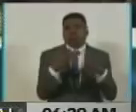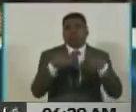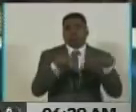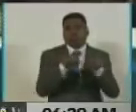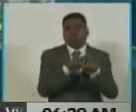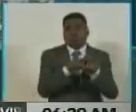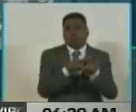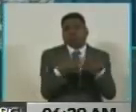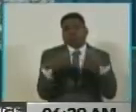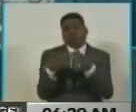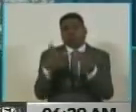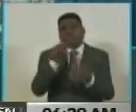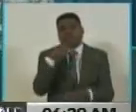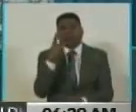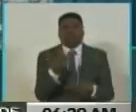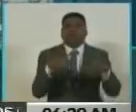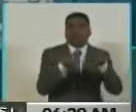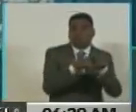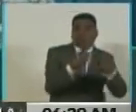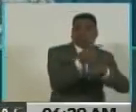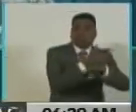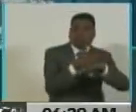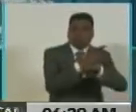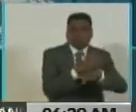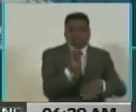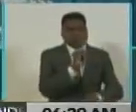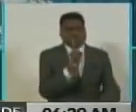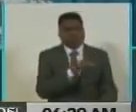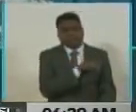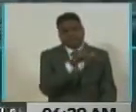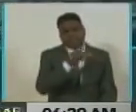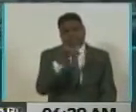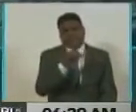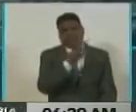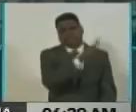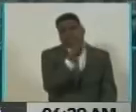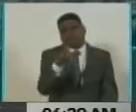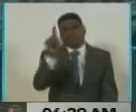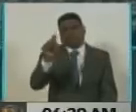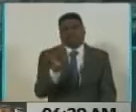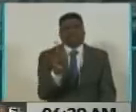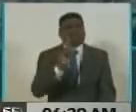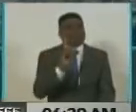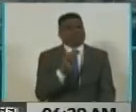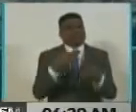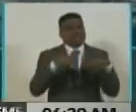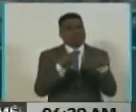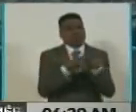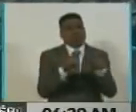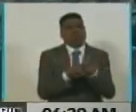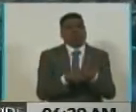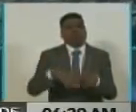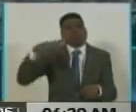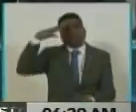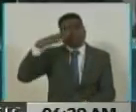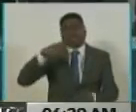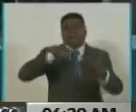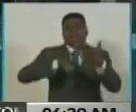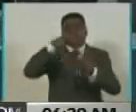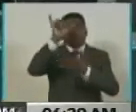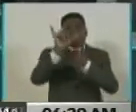constituye el gobierno y el gran polo patriótico. Eso es un partido político con militancia, con un proyecto económico, con